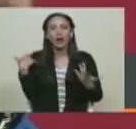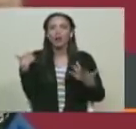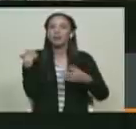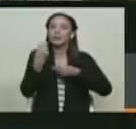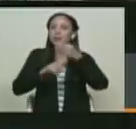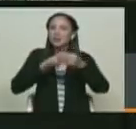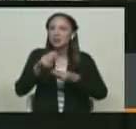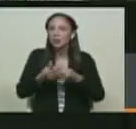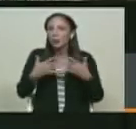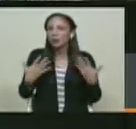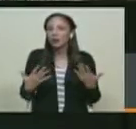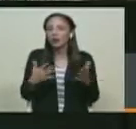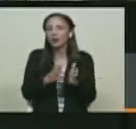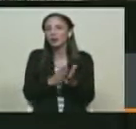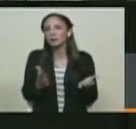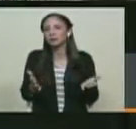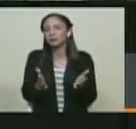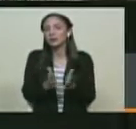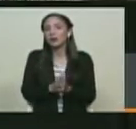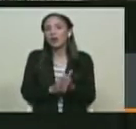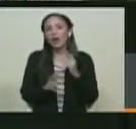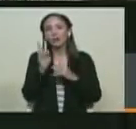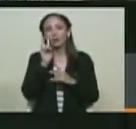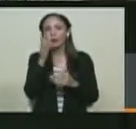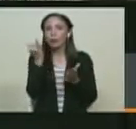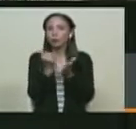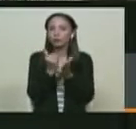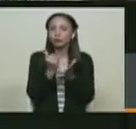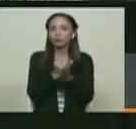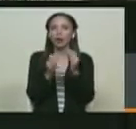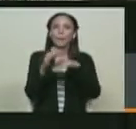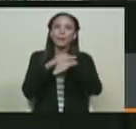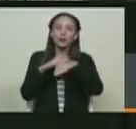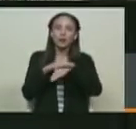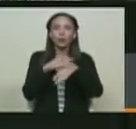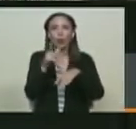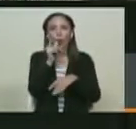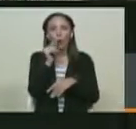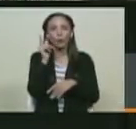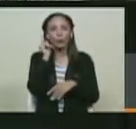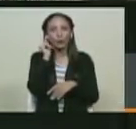hicimos. Si uno se pone a ver, compañeros, ministros, ministras,